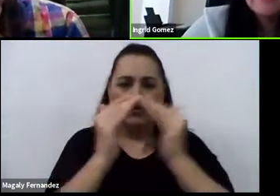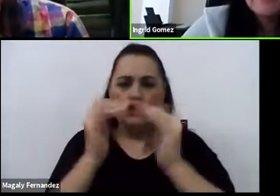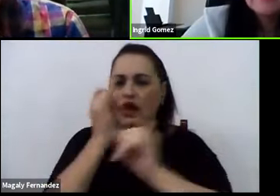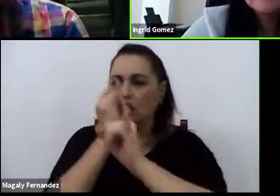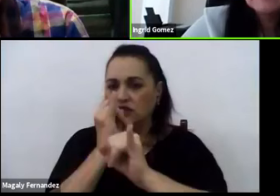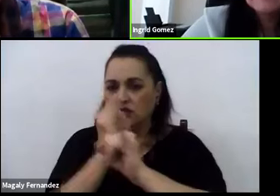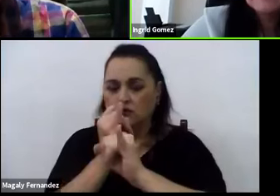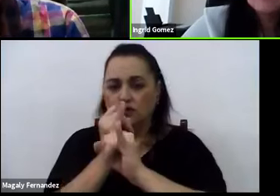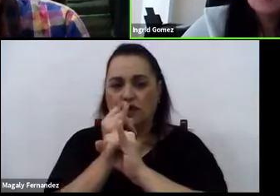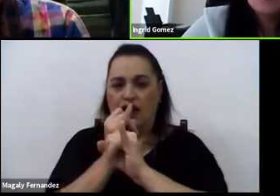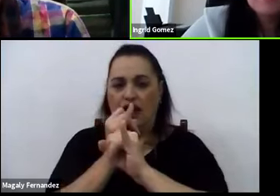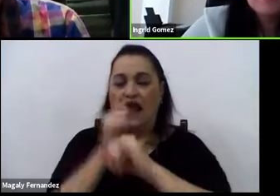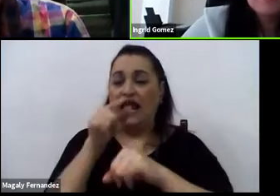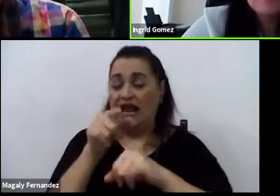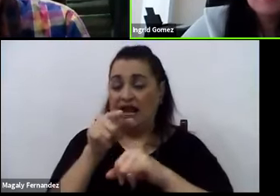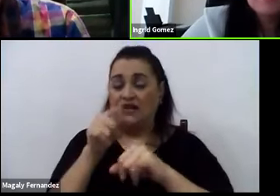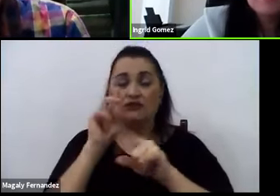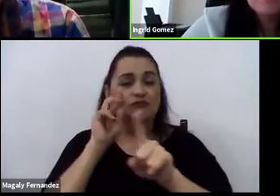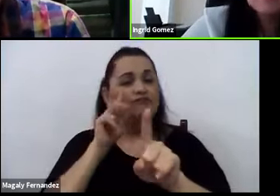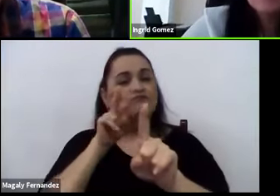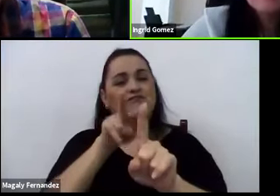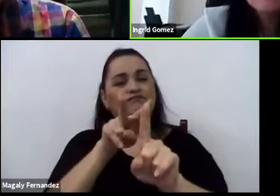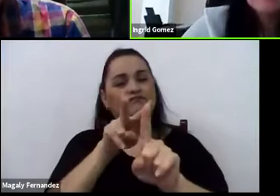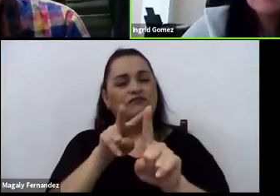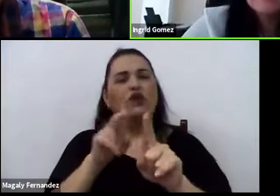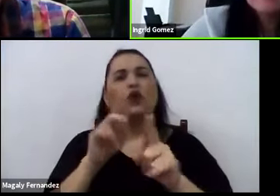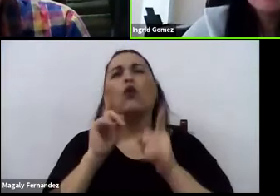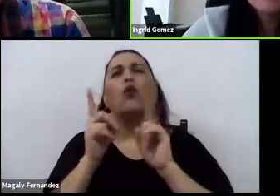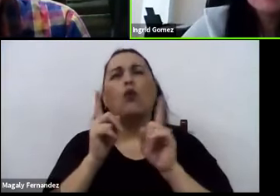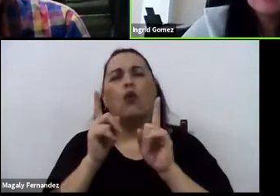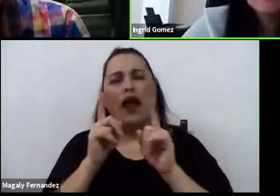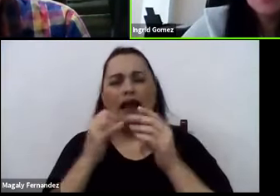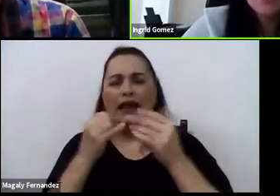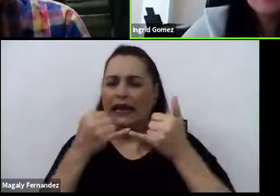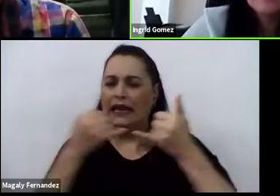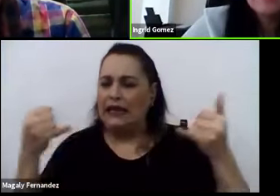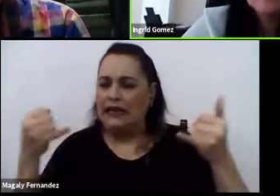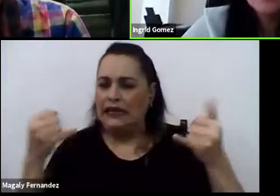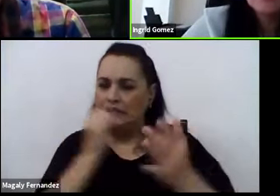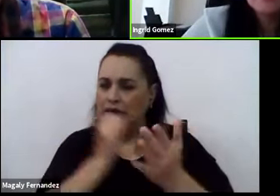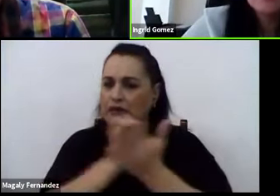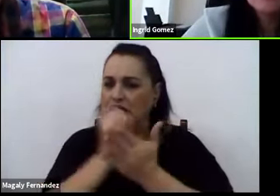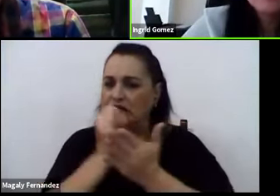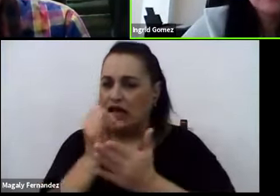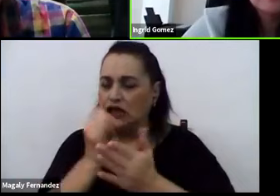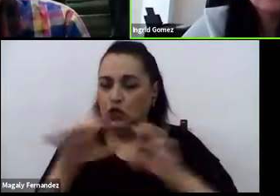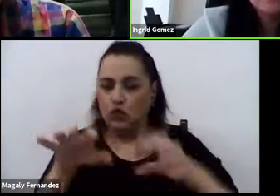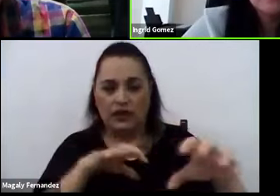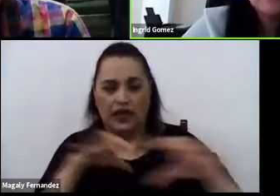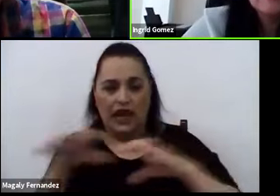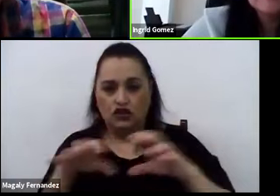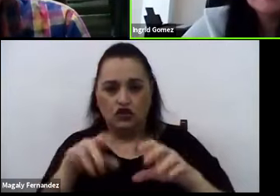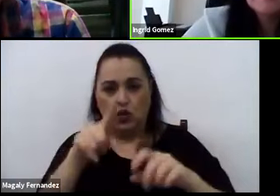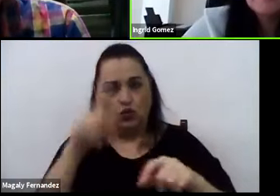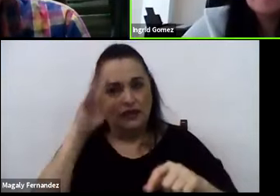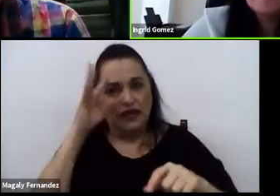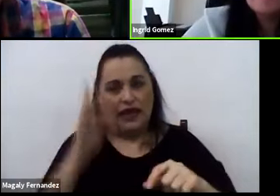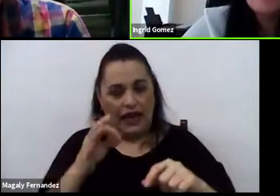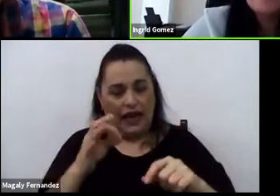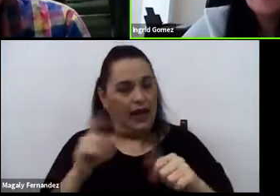institucional. En ese sentido, ¿cuáles ser algunas líneas de investigación y de acción que consideras